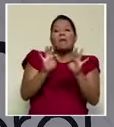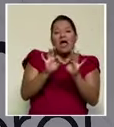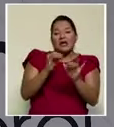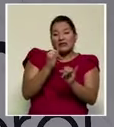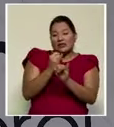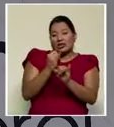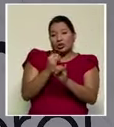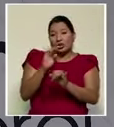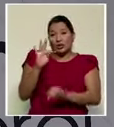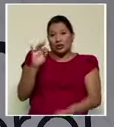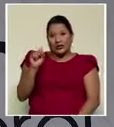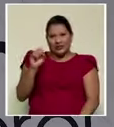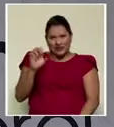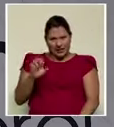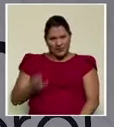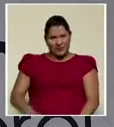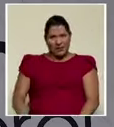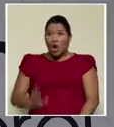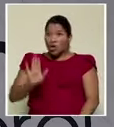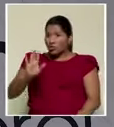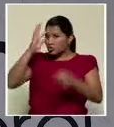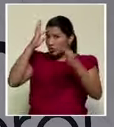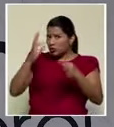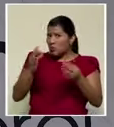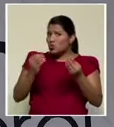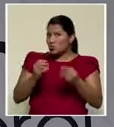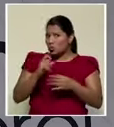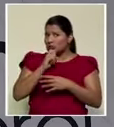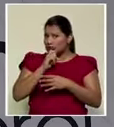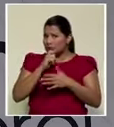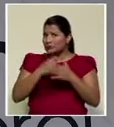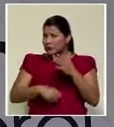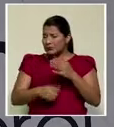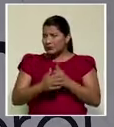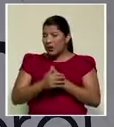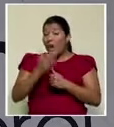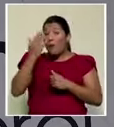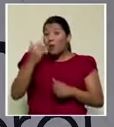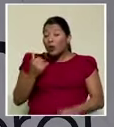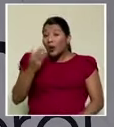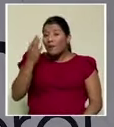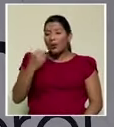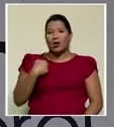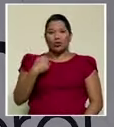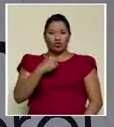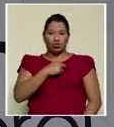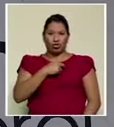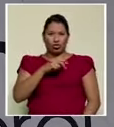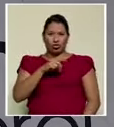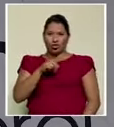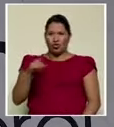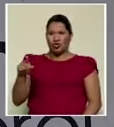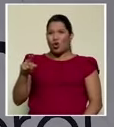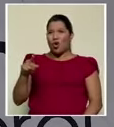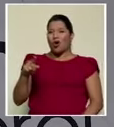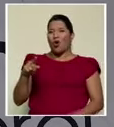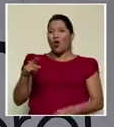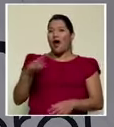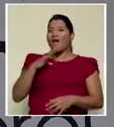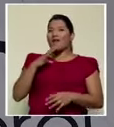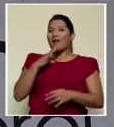esta decisión, que es una decisión pues muy dura, ¿no? Porque imagínense ustedes que no estamos hablando de acabar con un